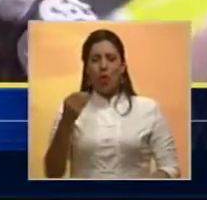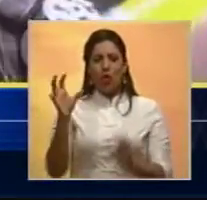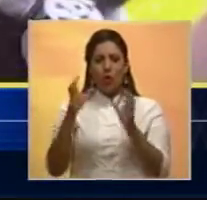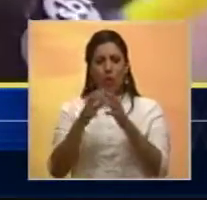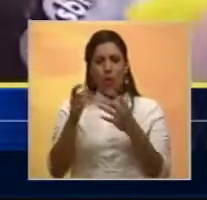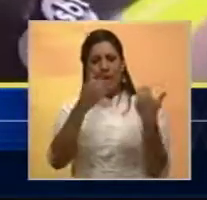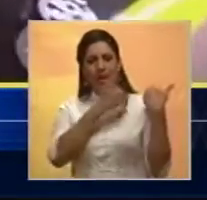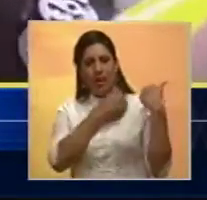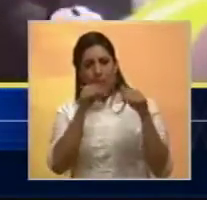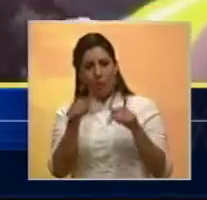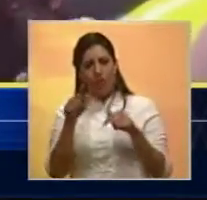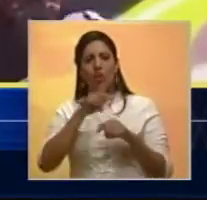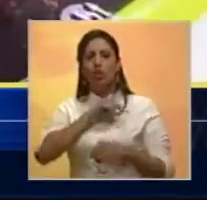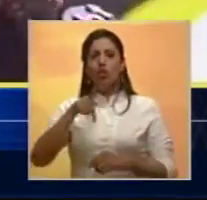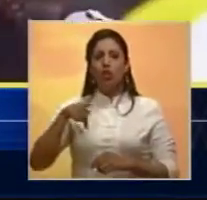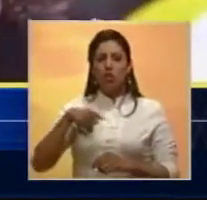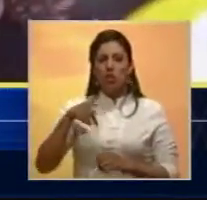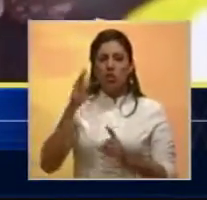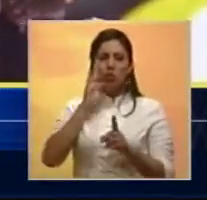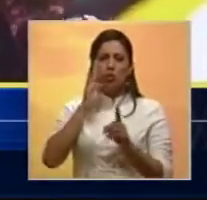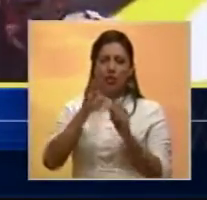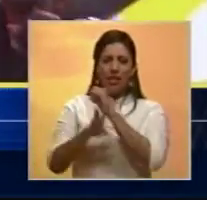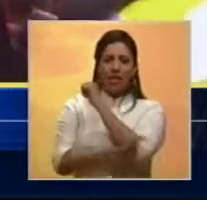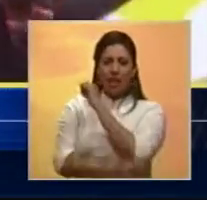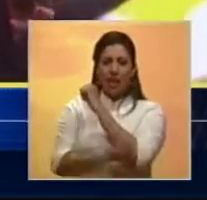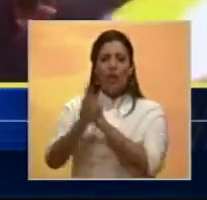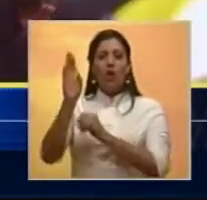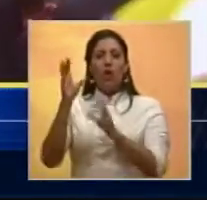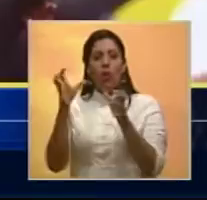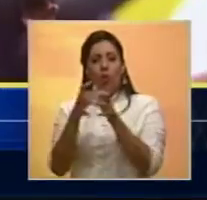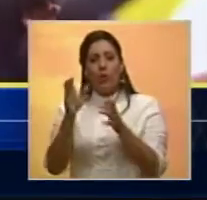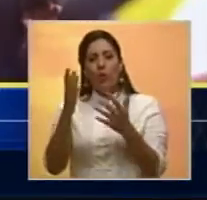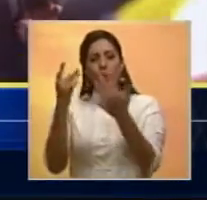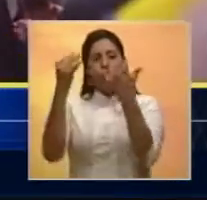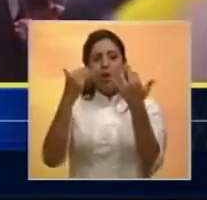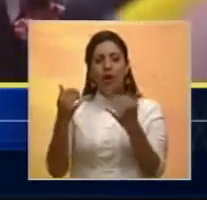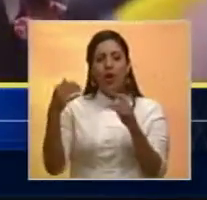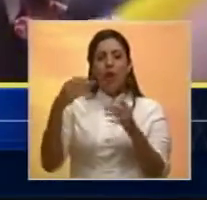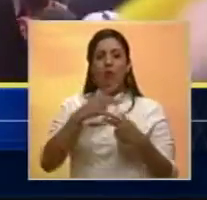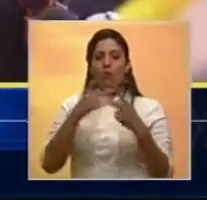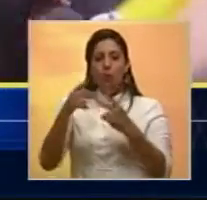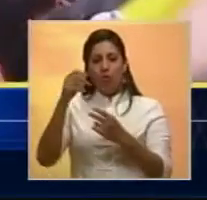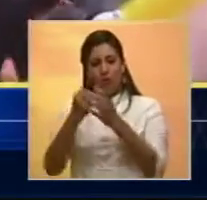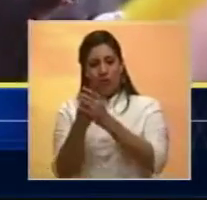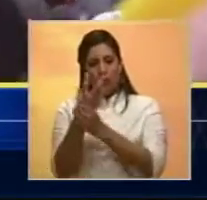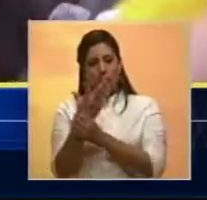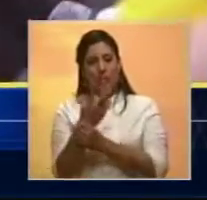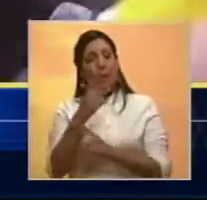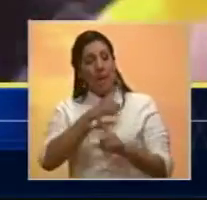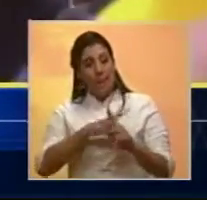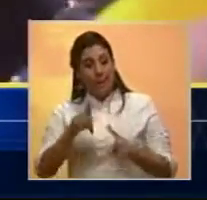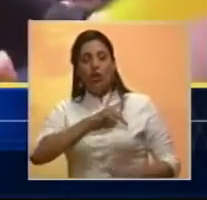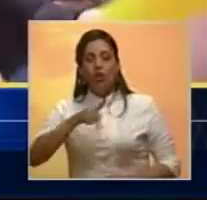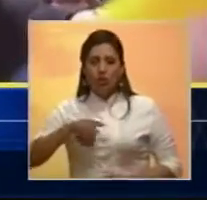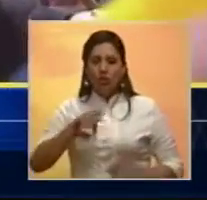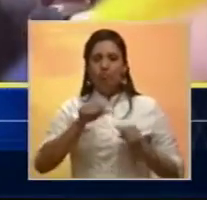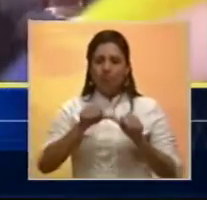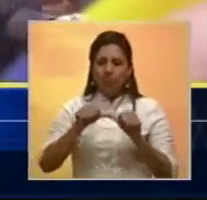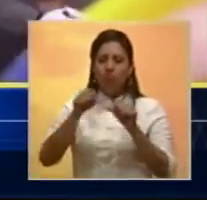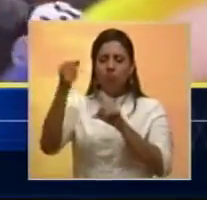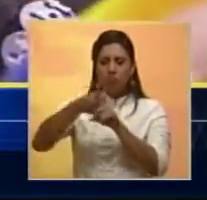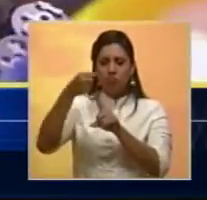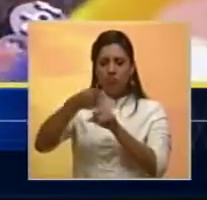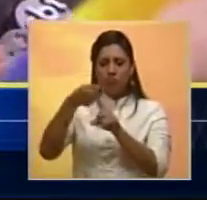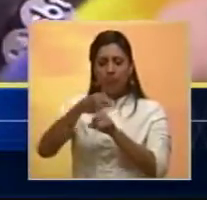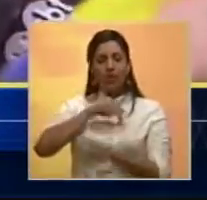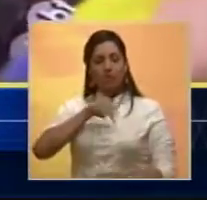de delegados, un grupo de cancilleres confabulados pueden torcer, como ya dijimos, la voluntad de los tratados fundacionales? Sin embargo, nosotros vamos a persistir,